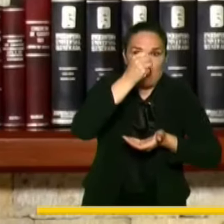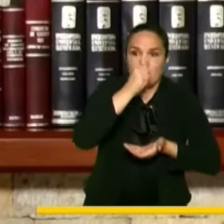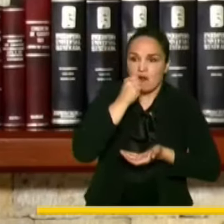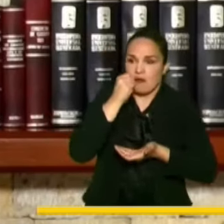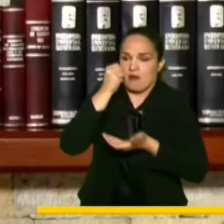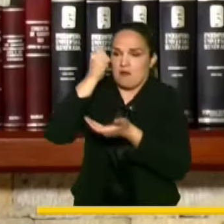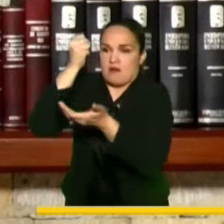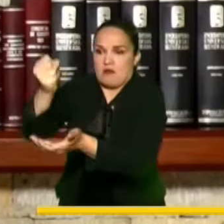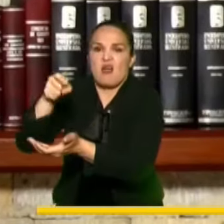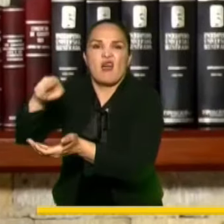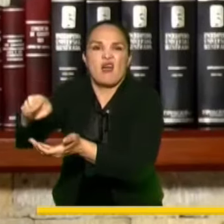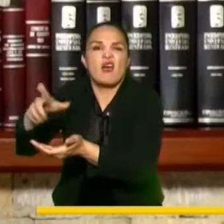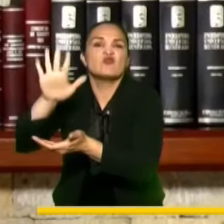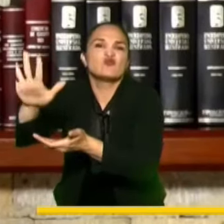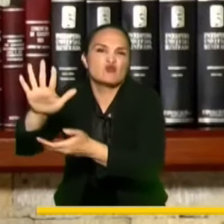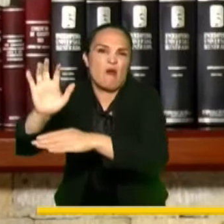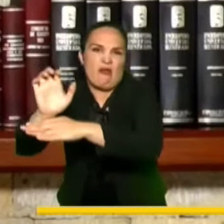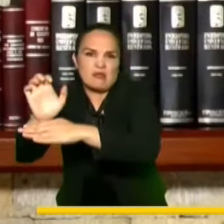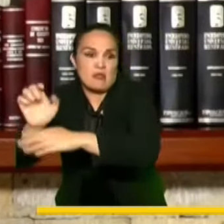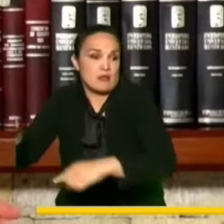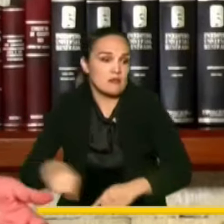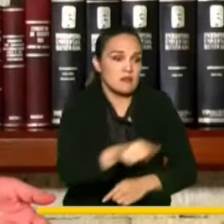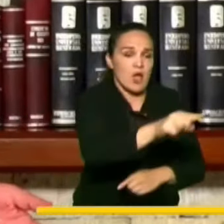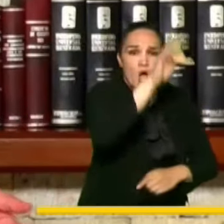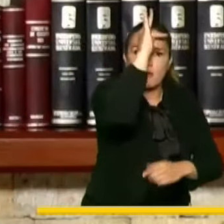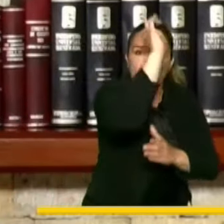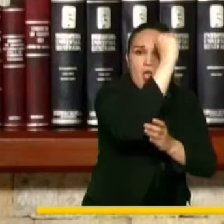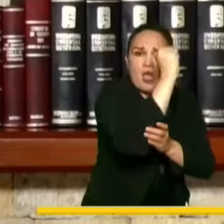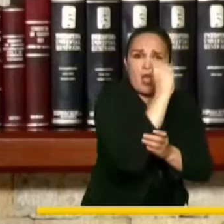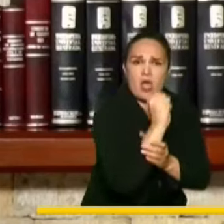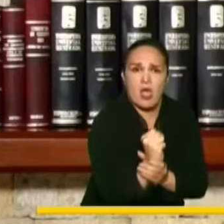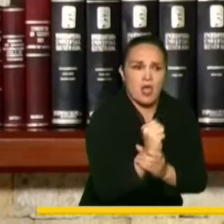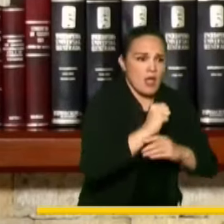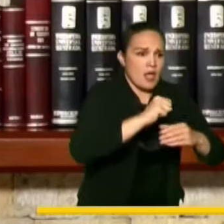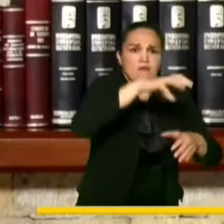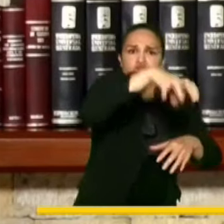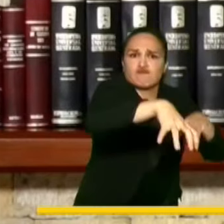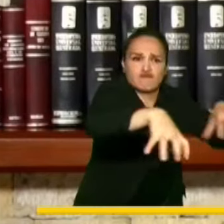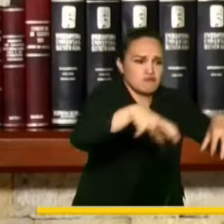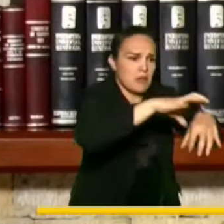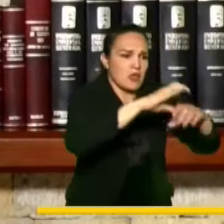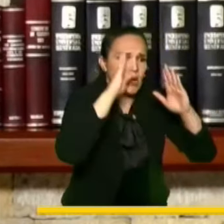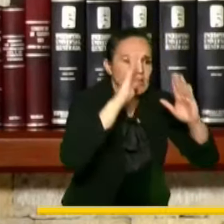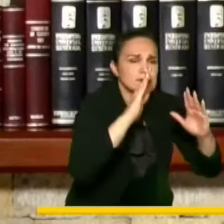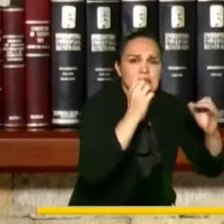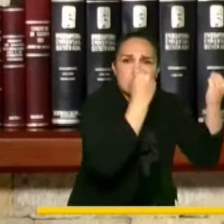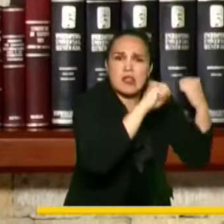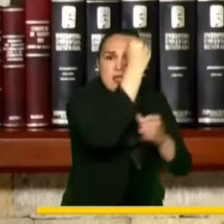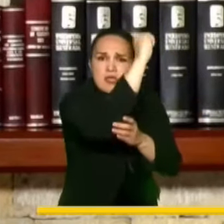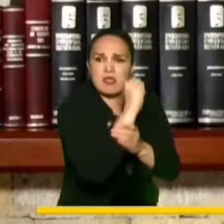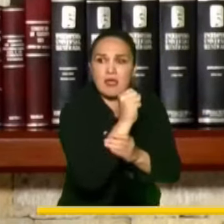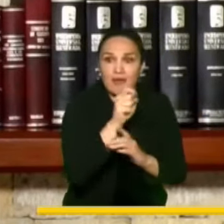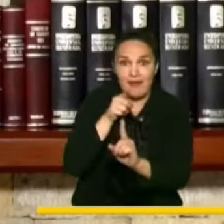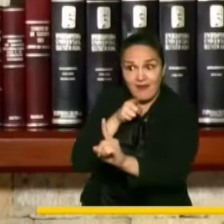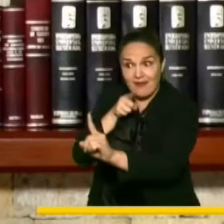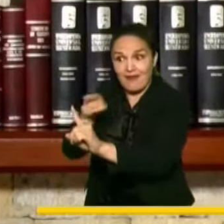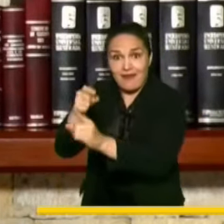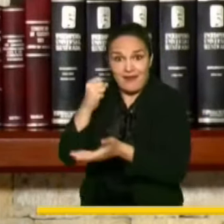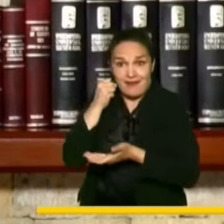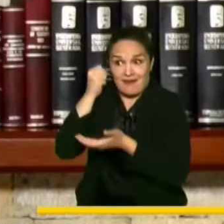un raquitismo permanente en desmedro de la atención de los pacientes. Esa intermediación ha hecho